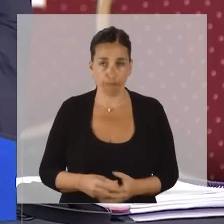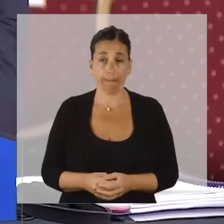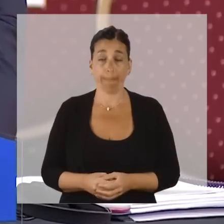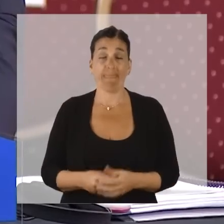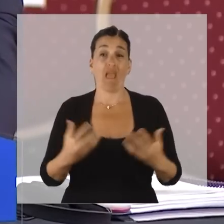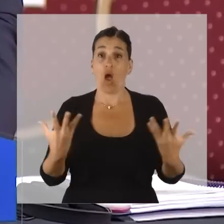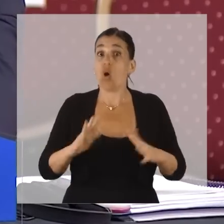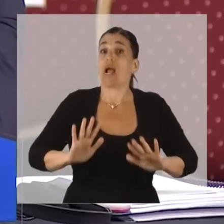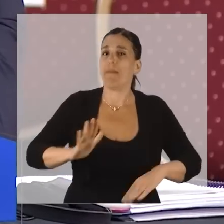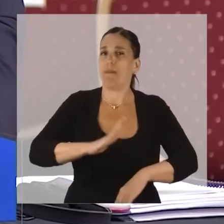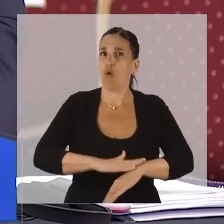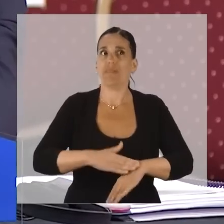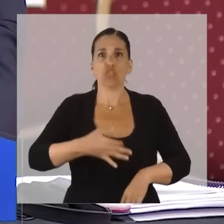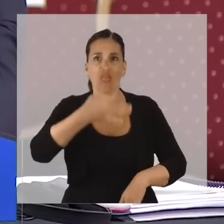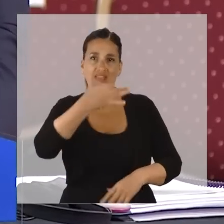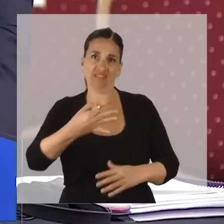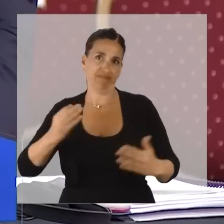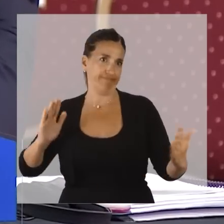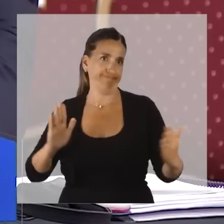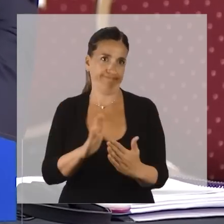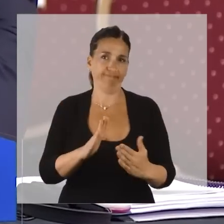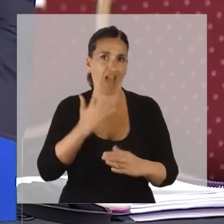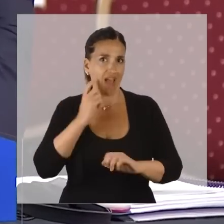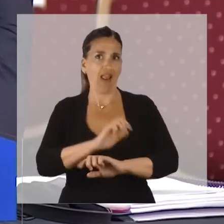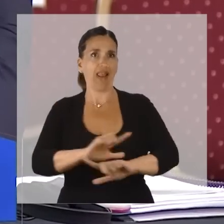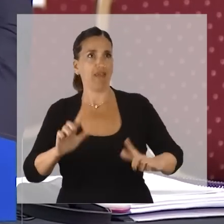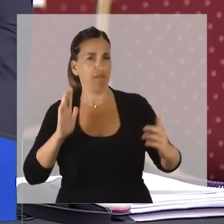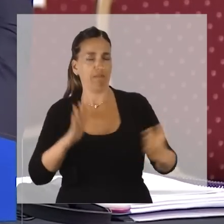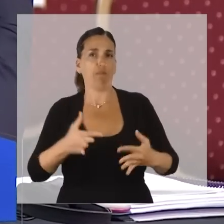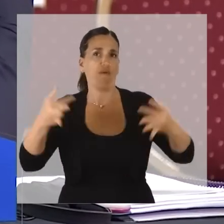no será momento de sincerar estas relaciones